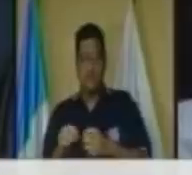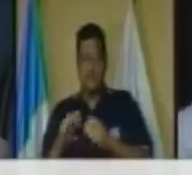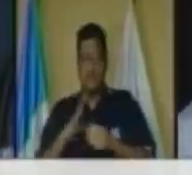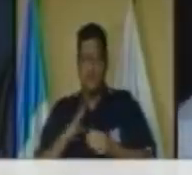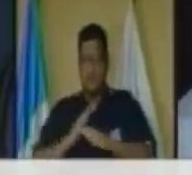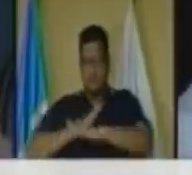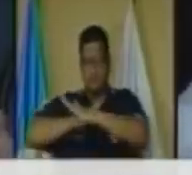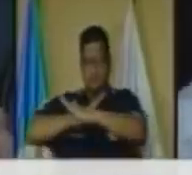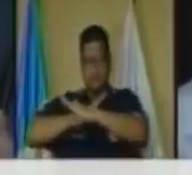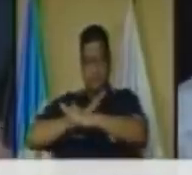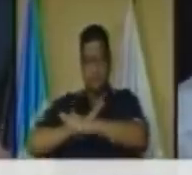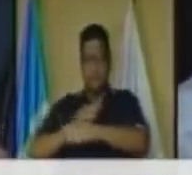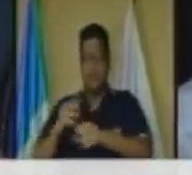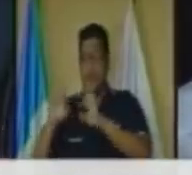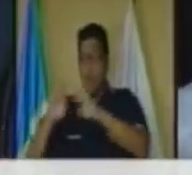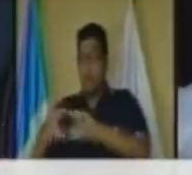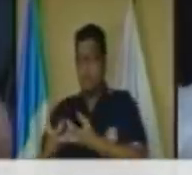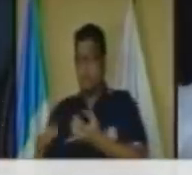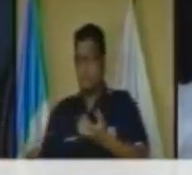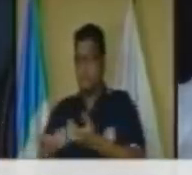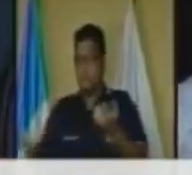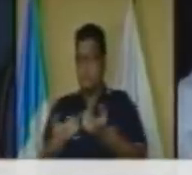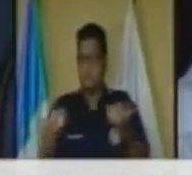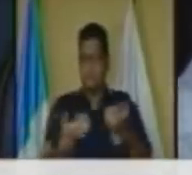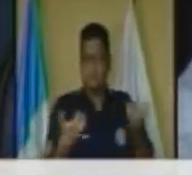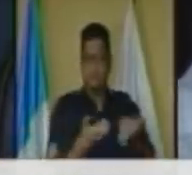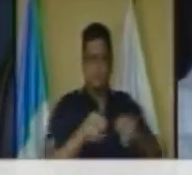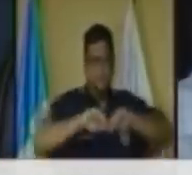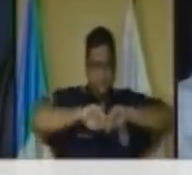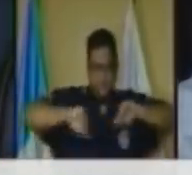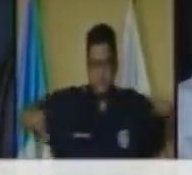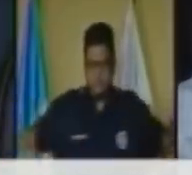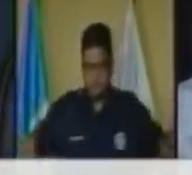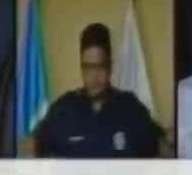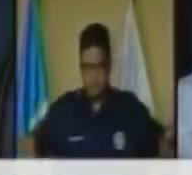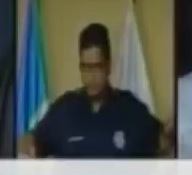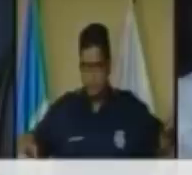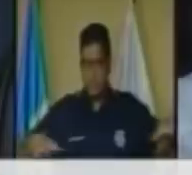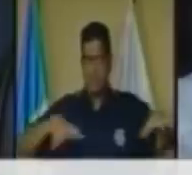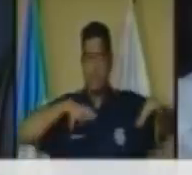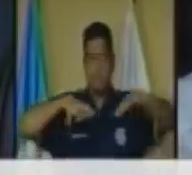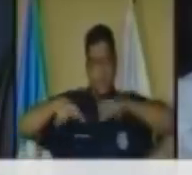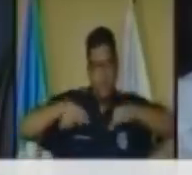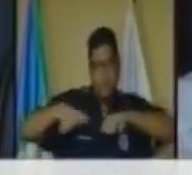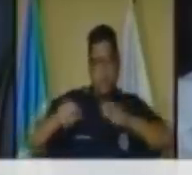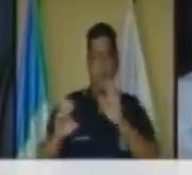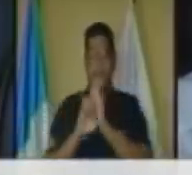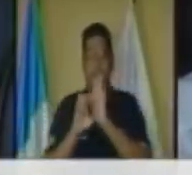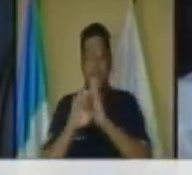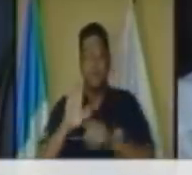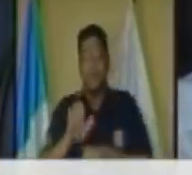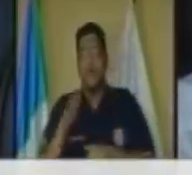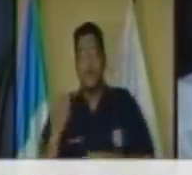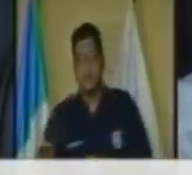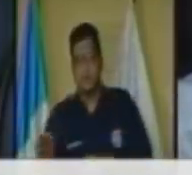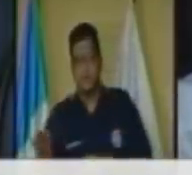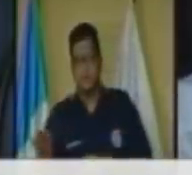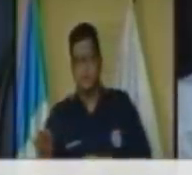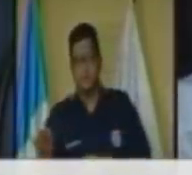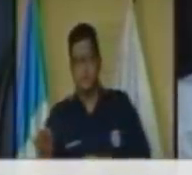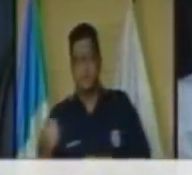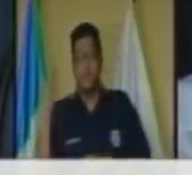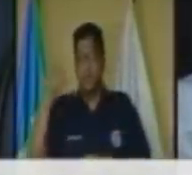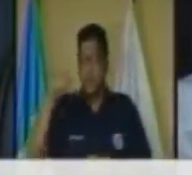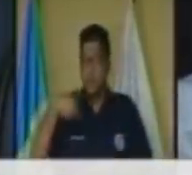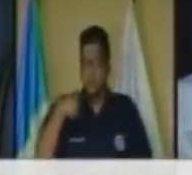asegurando la separación entre las personas. Por eso, las aglomeraciones y los eventos, como ayer mencionó el presidente y como hoy